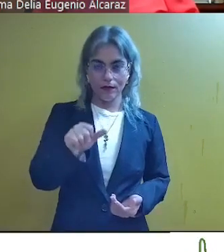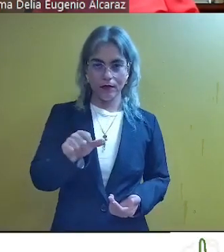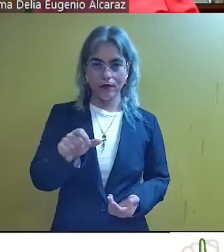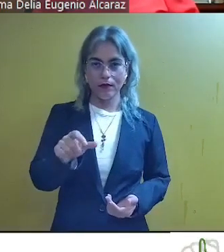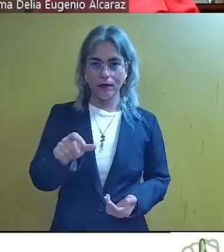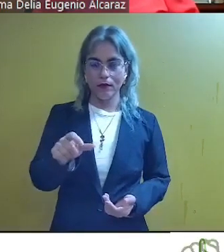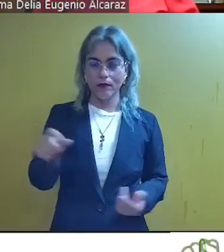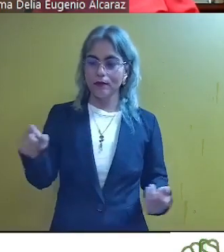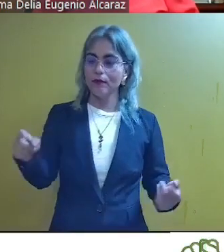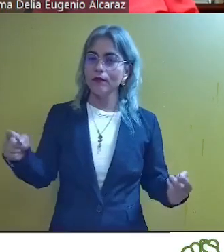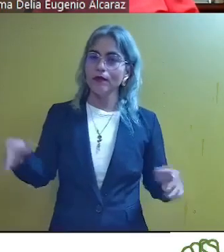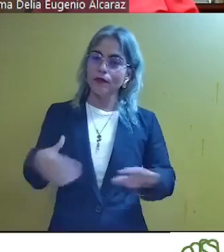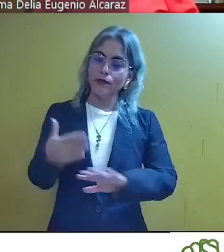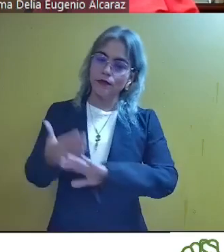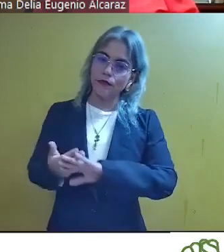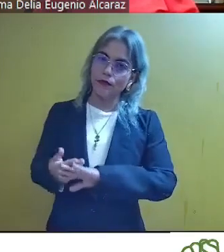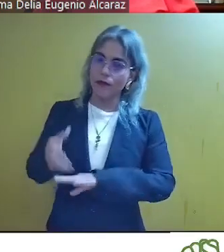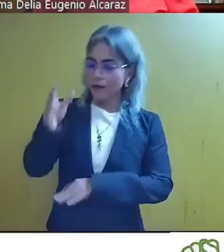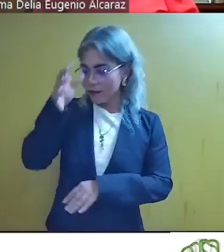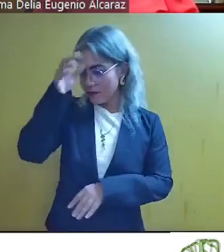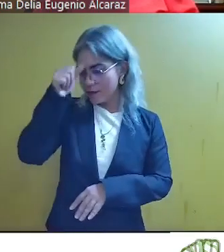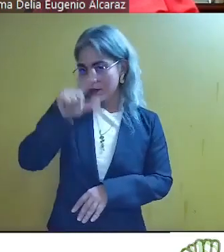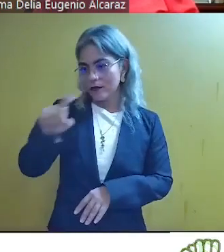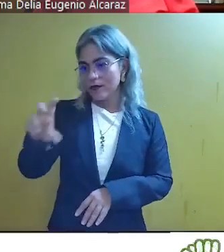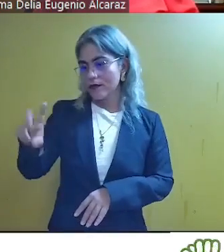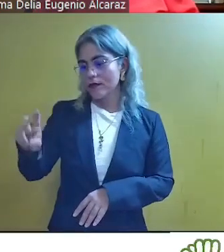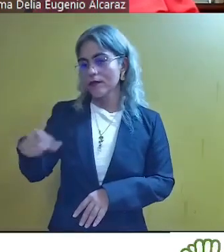acuerdo 137 por el que se modifica el diverso